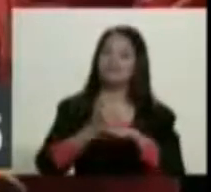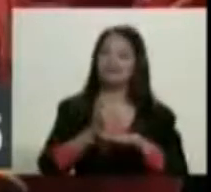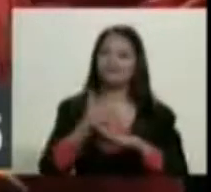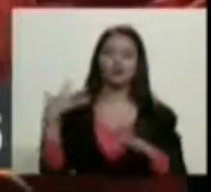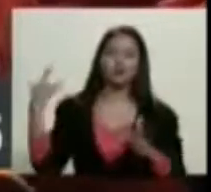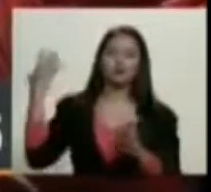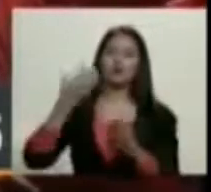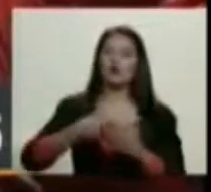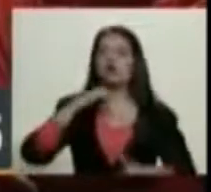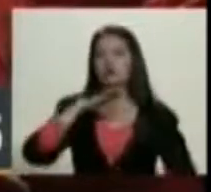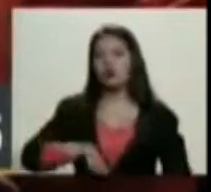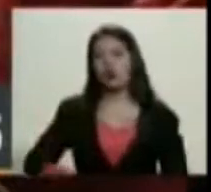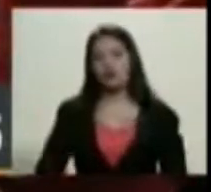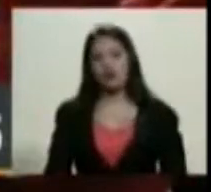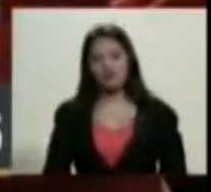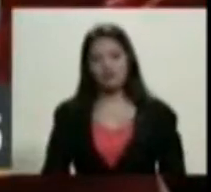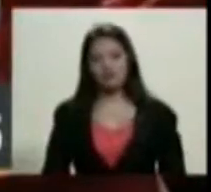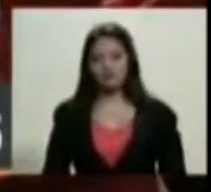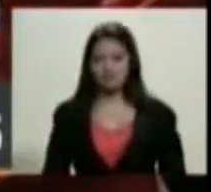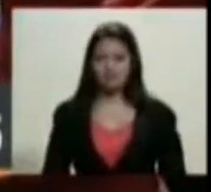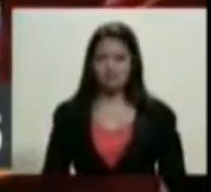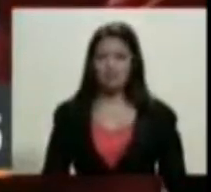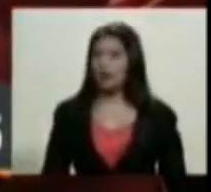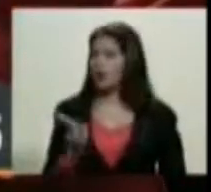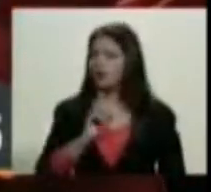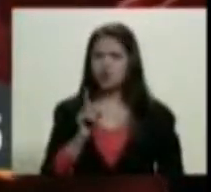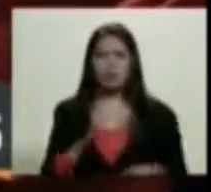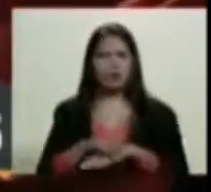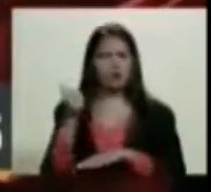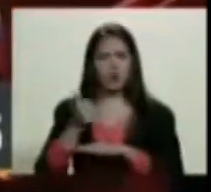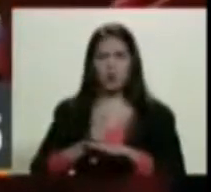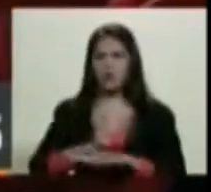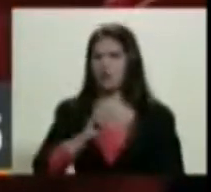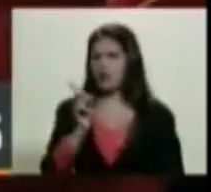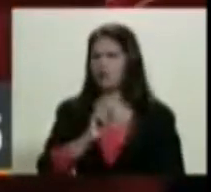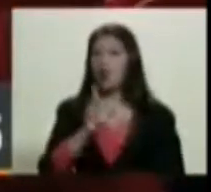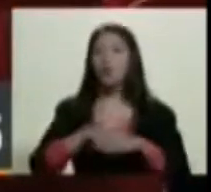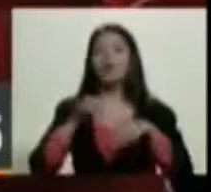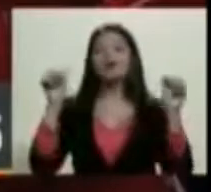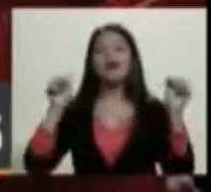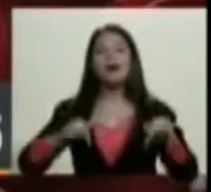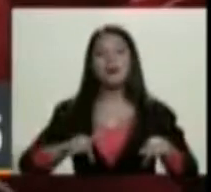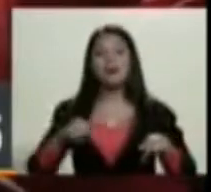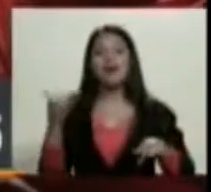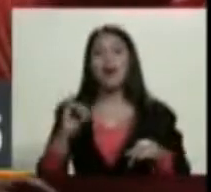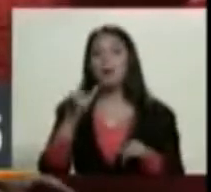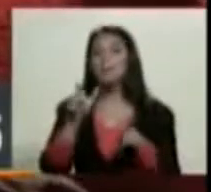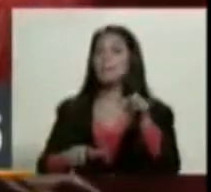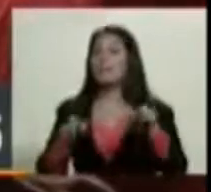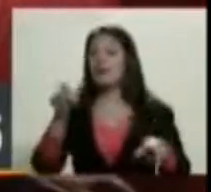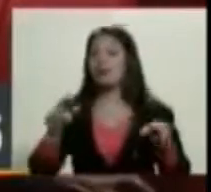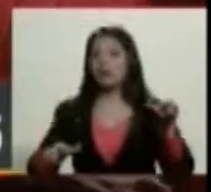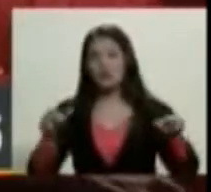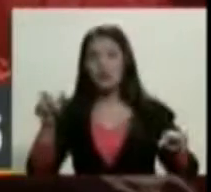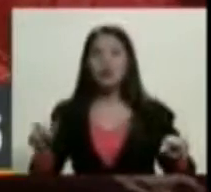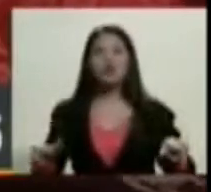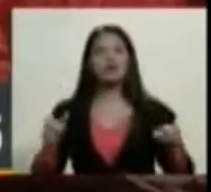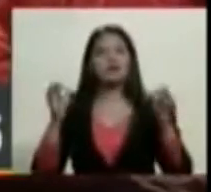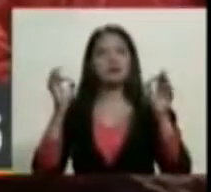historia. Y no vamos a ser responsables ante la historia porque aquí hay personas que